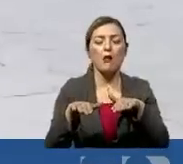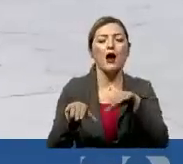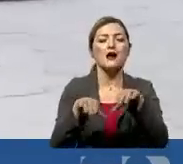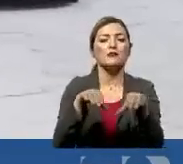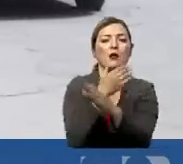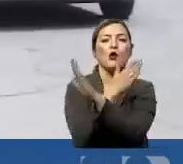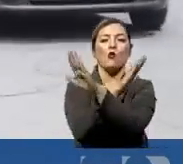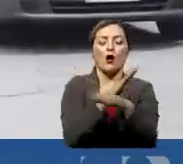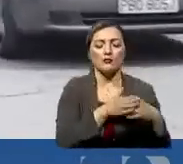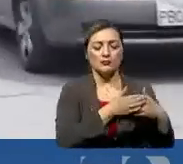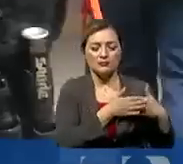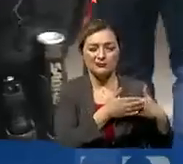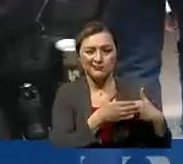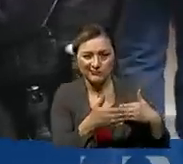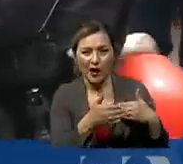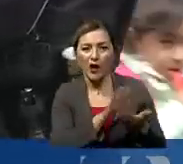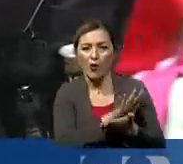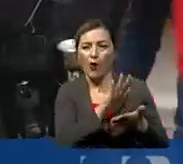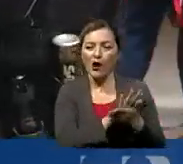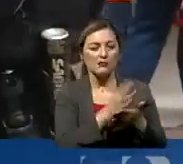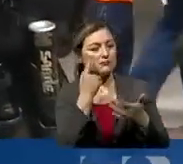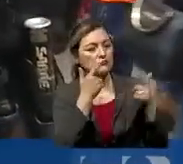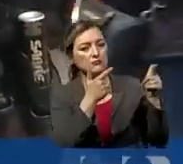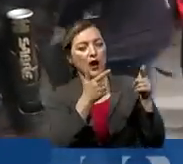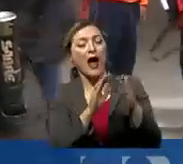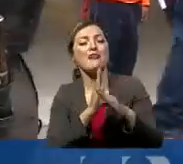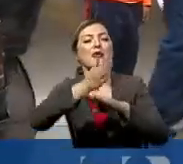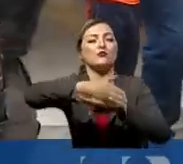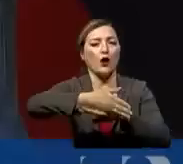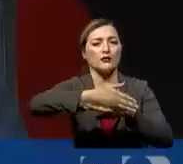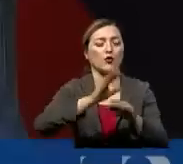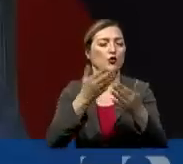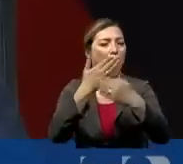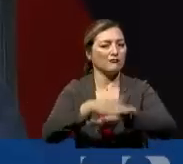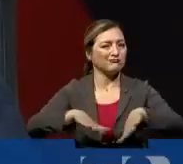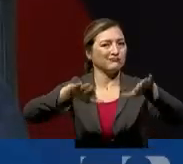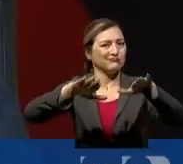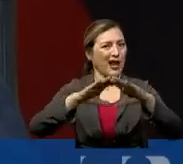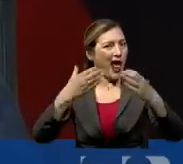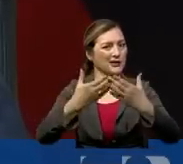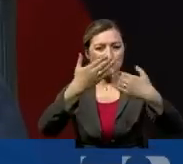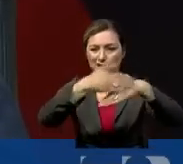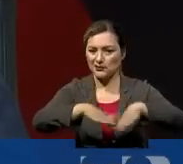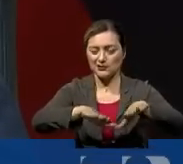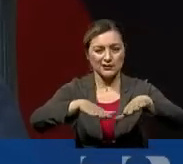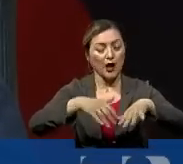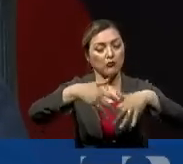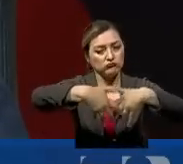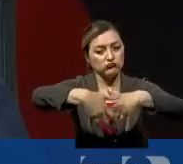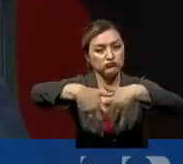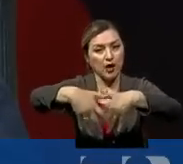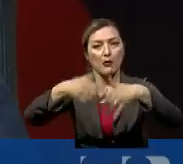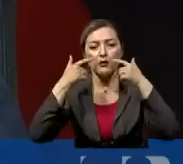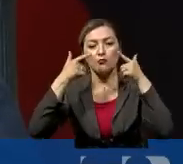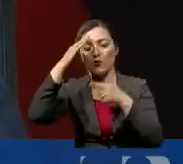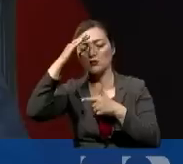preventivas durante y después de clases en los exteriores de los planteles educativos. Muy claro las rutas y protocolos a lo